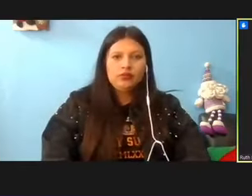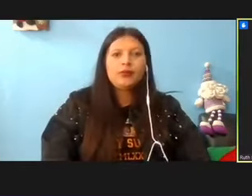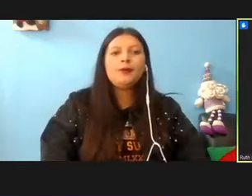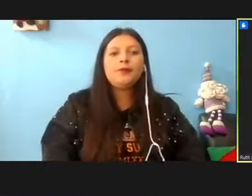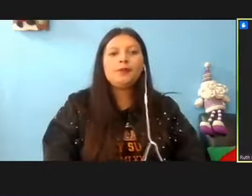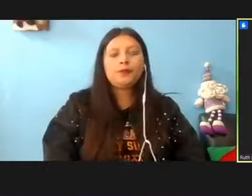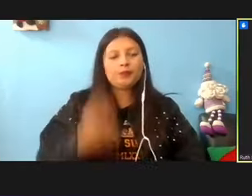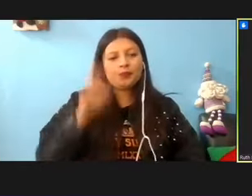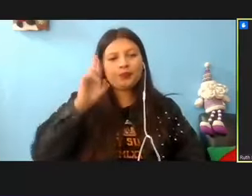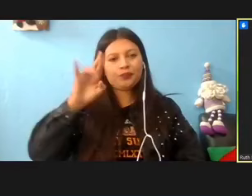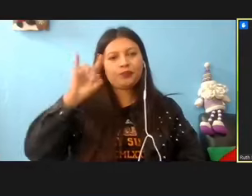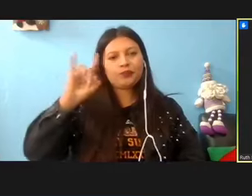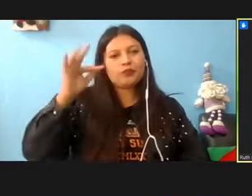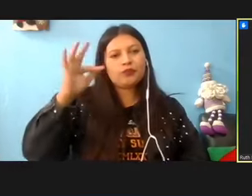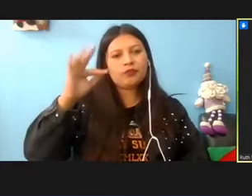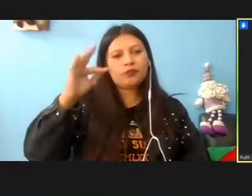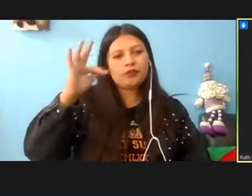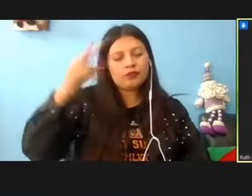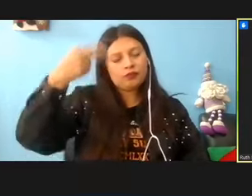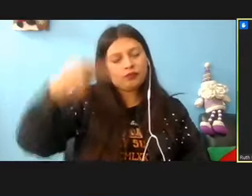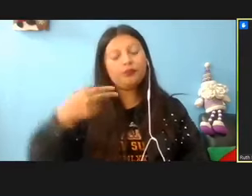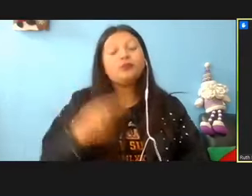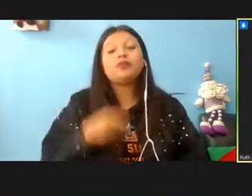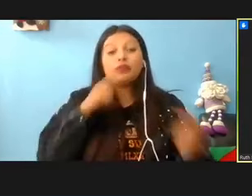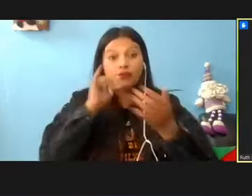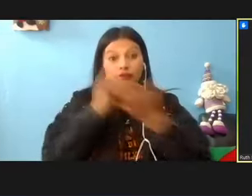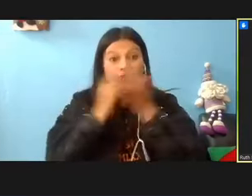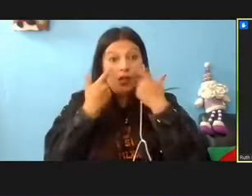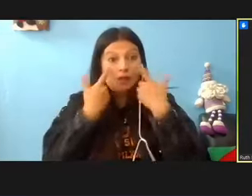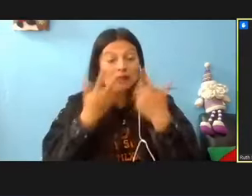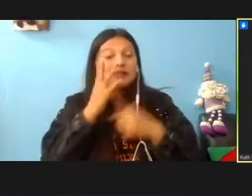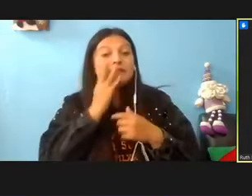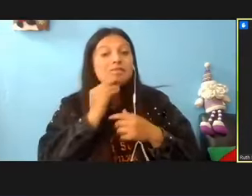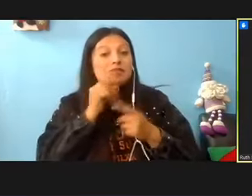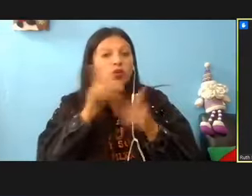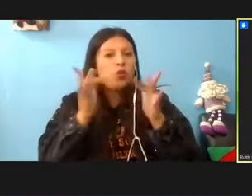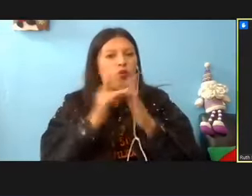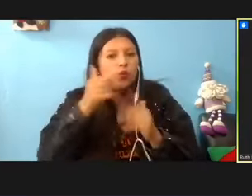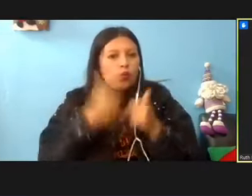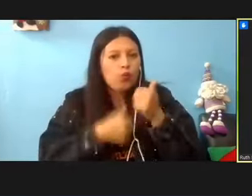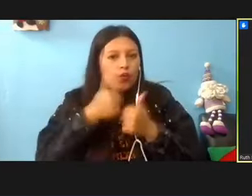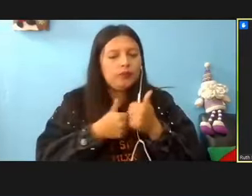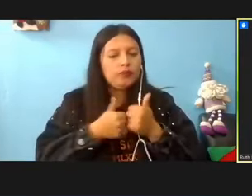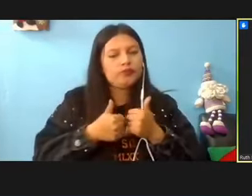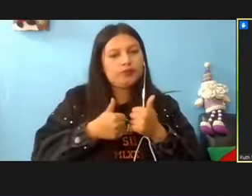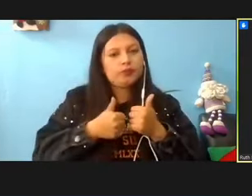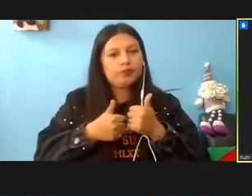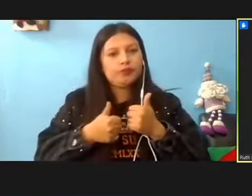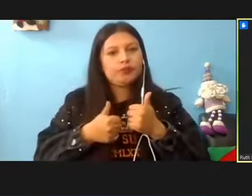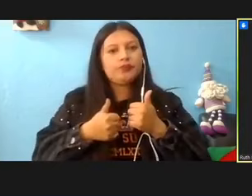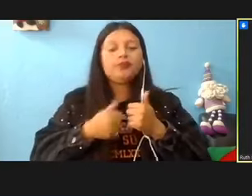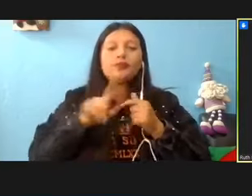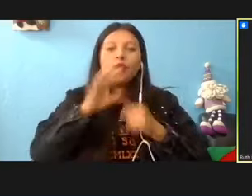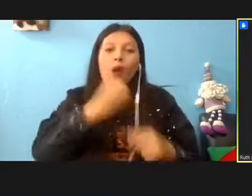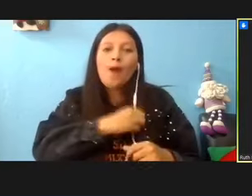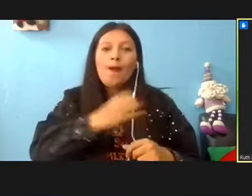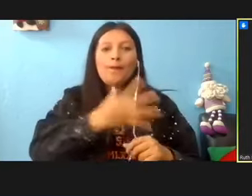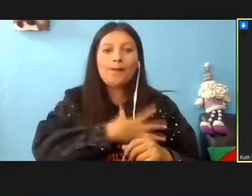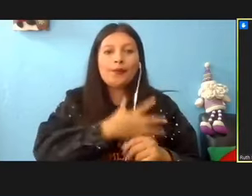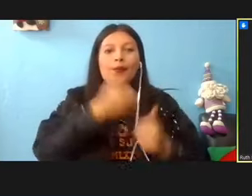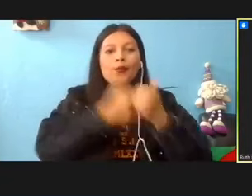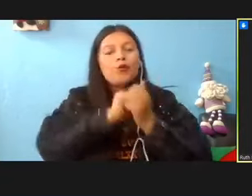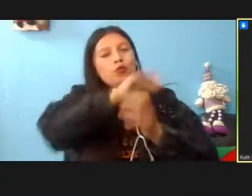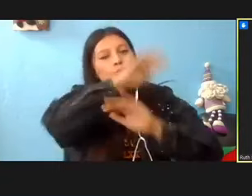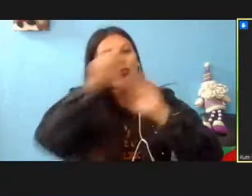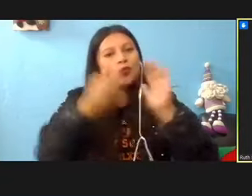que una gran experiencia en este eje tuvo que ver con esa oportunidad de ver todos